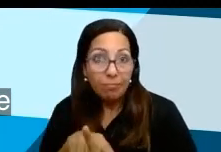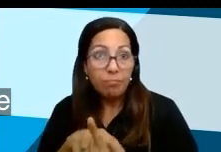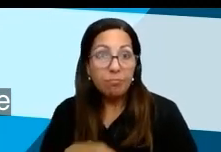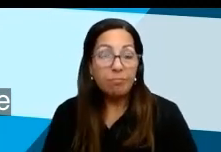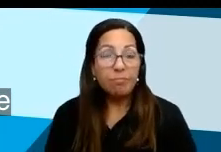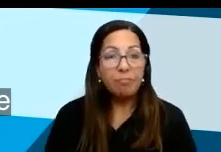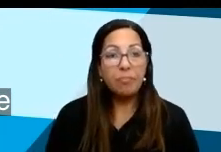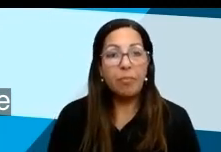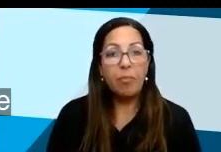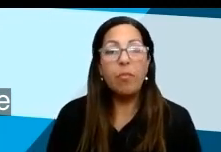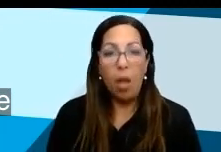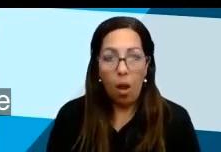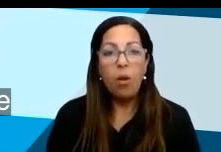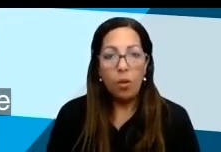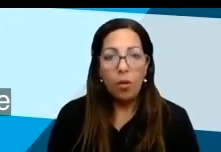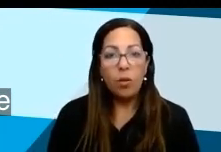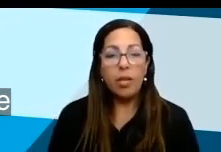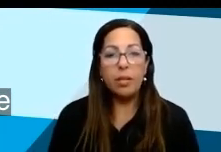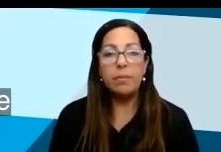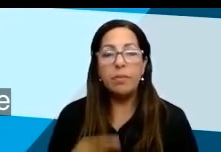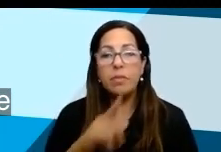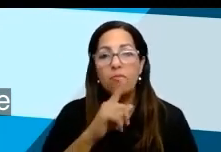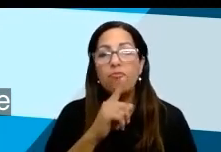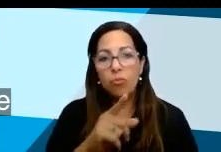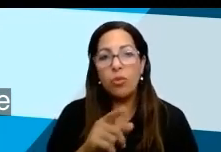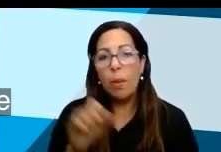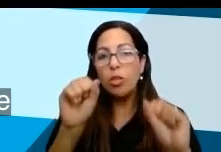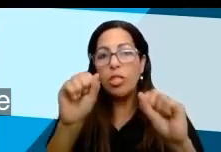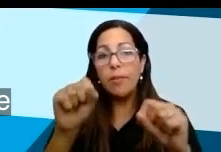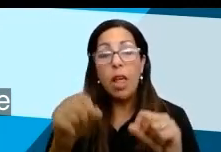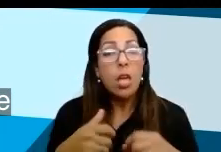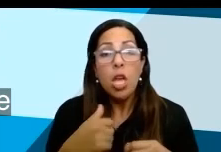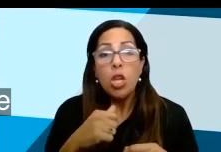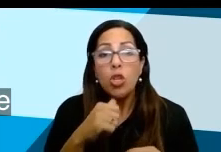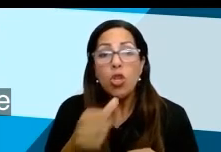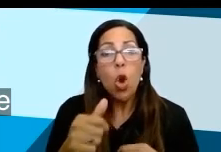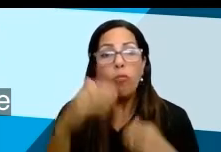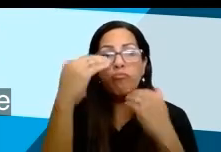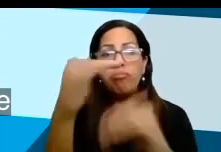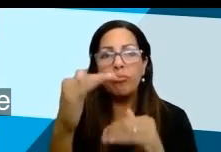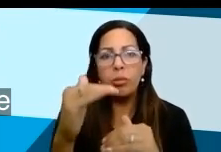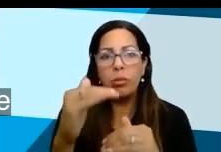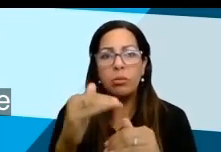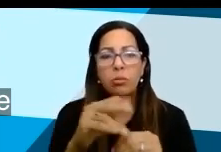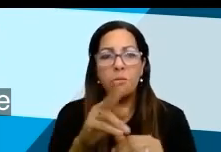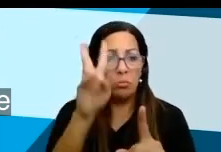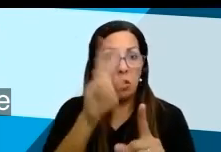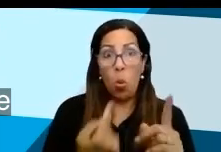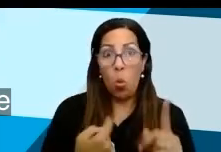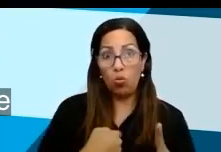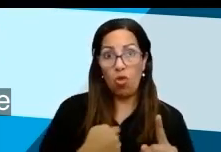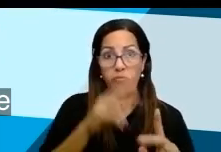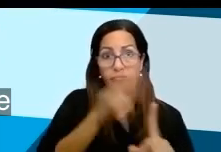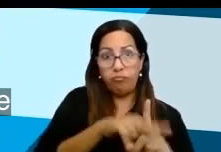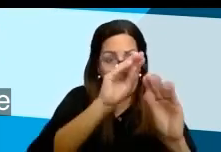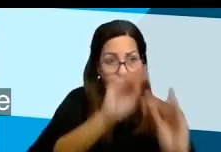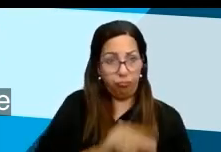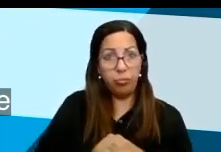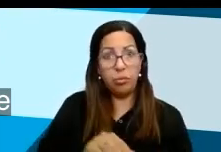Sí es posible. El sistema no restringe múltiples registros. Quiere decir que más de una persona pudiera hacer los